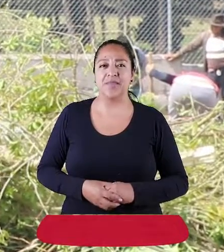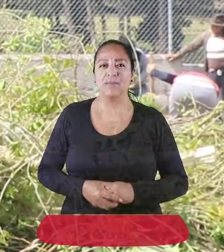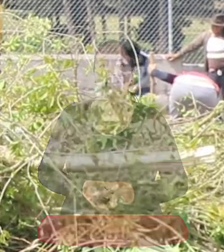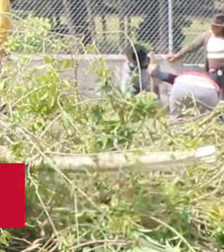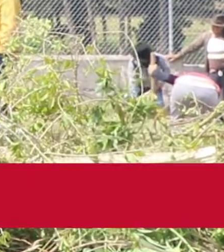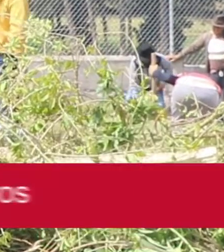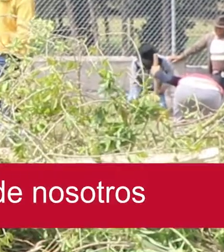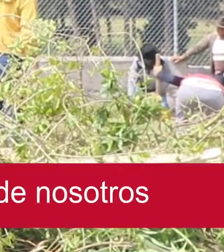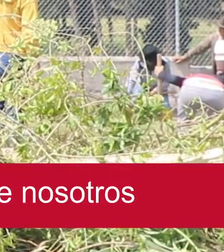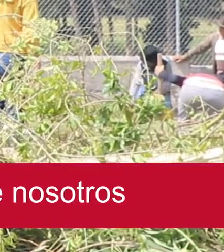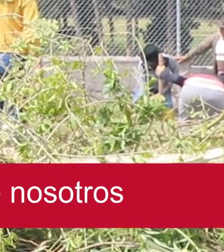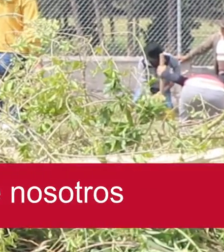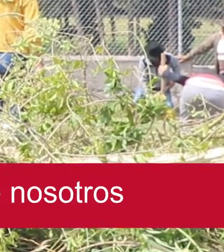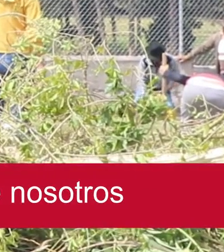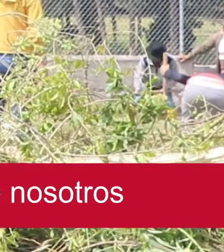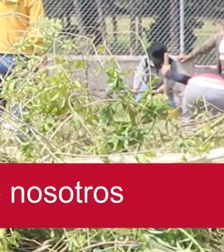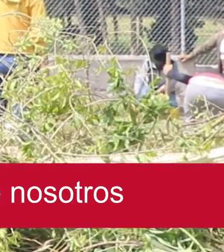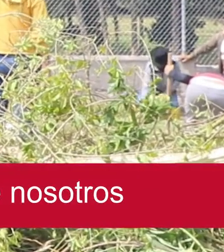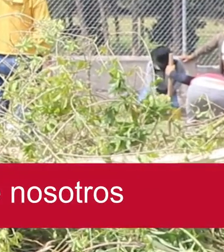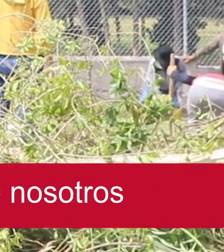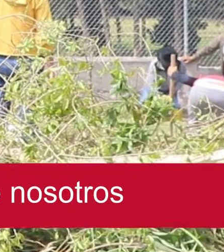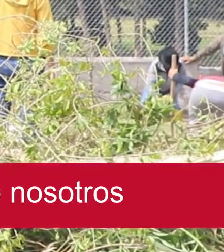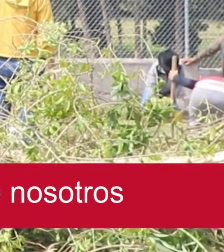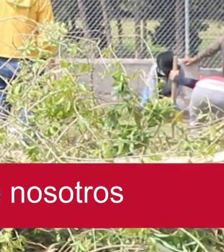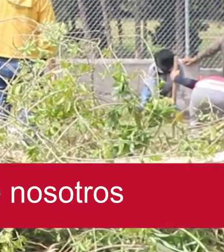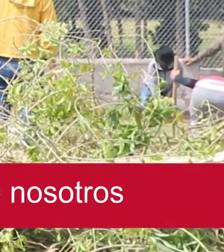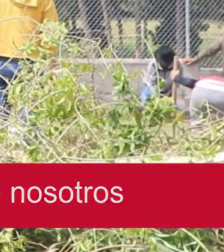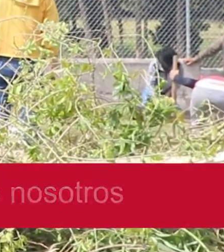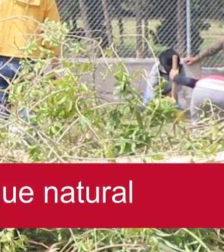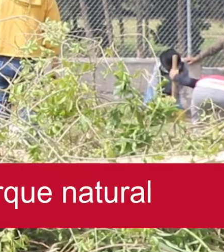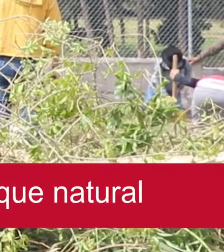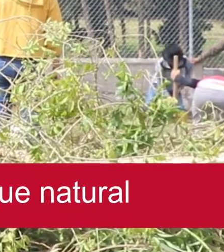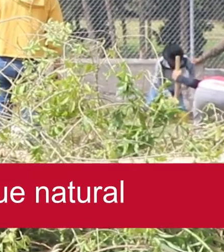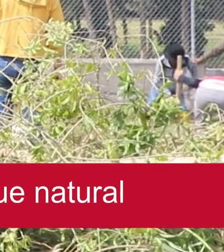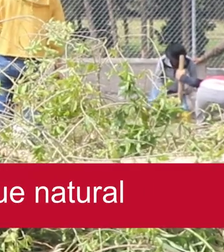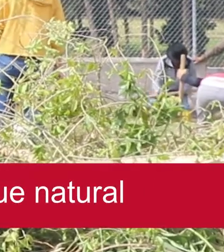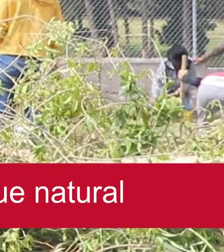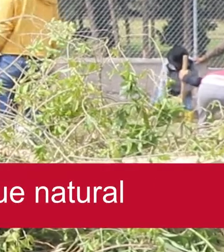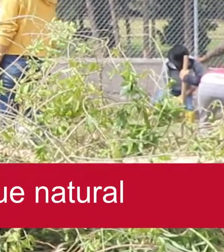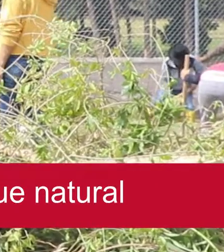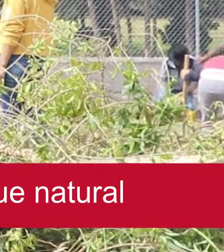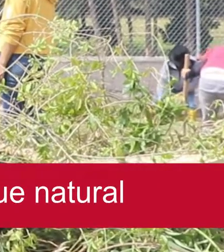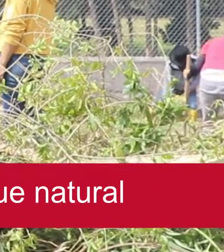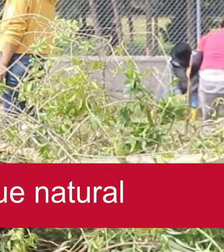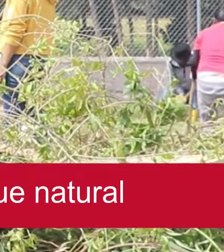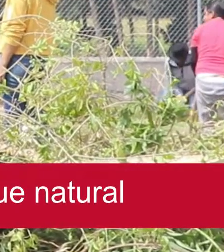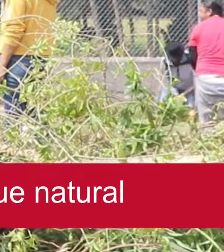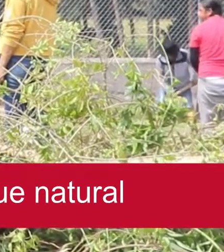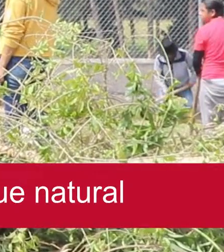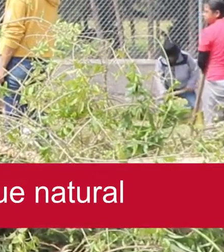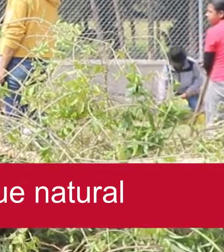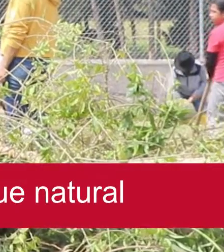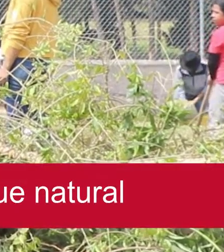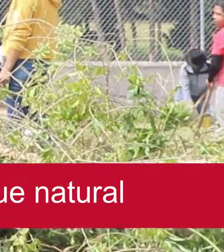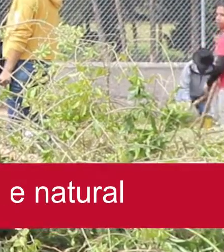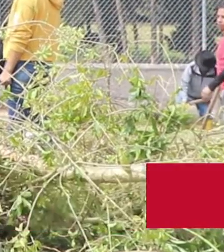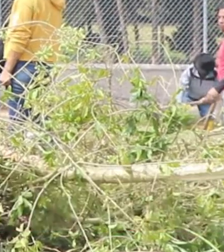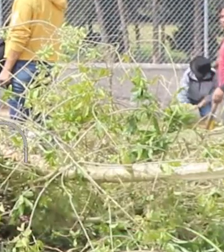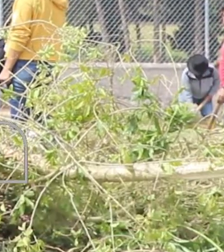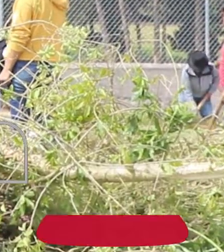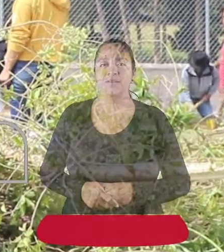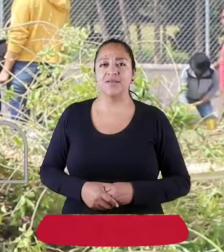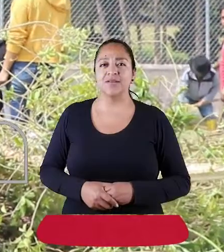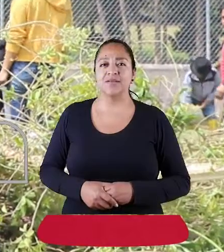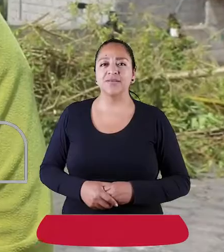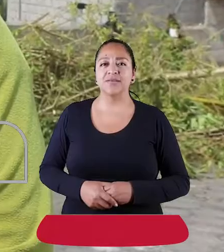yuna tapsa. Chay mi ñukanchi pa kay grupika kapan, shu turismo hawa kay pishu parque guta ali shu parque natural ta shinanga pa